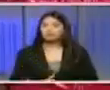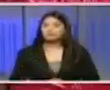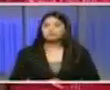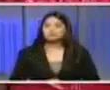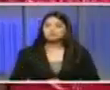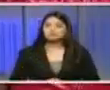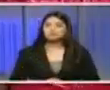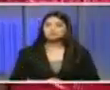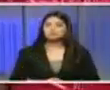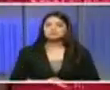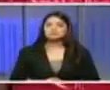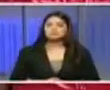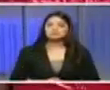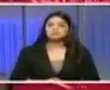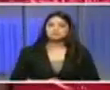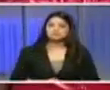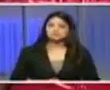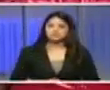abrogarse